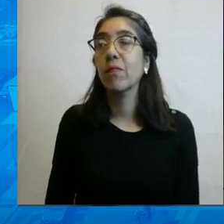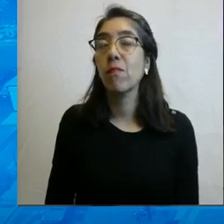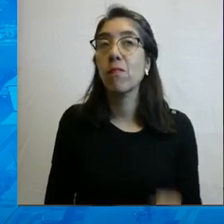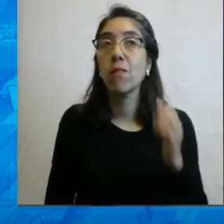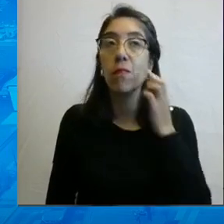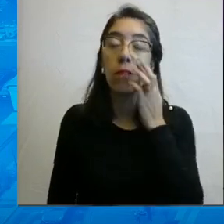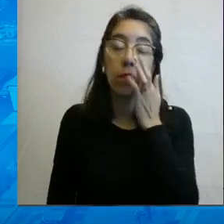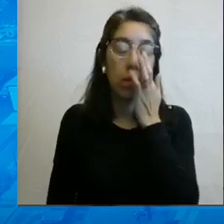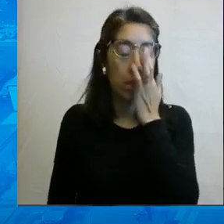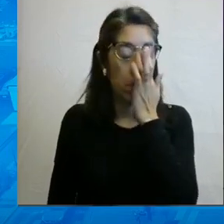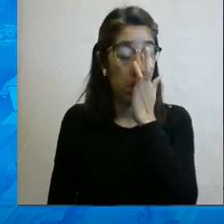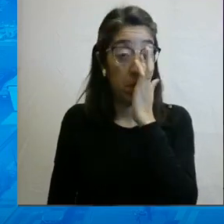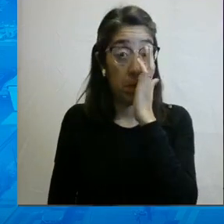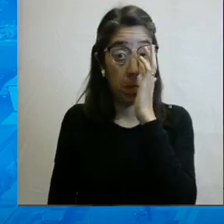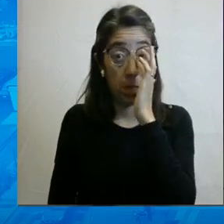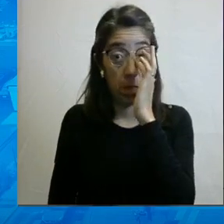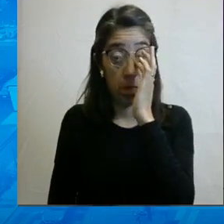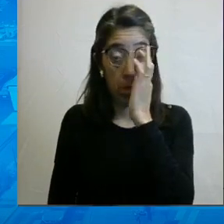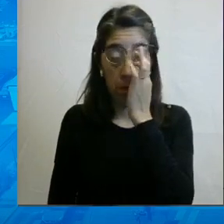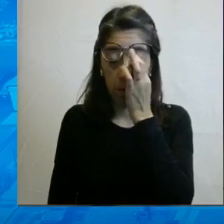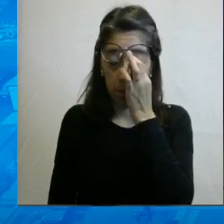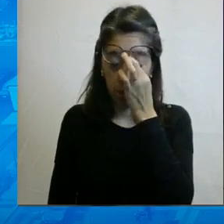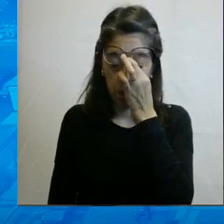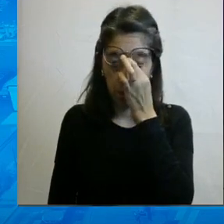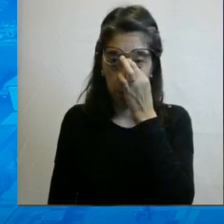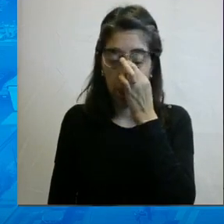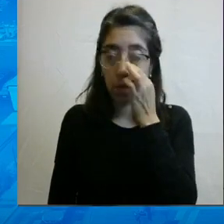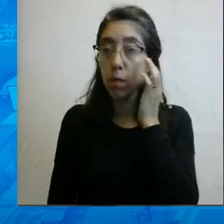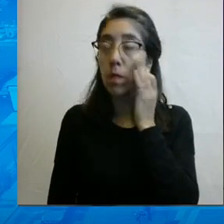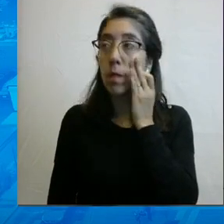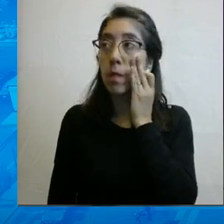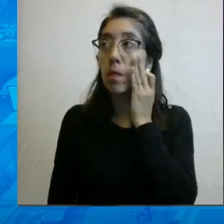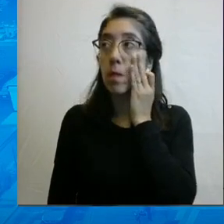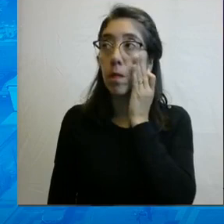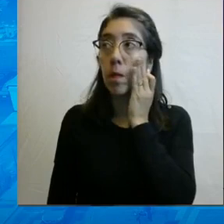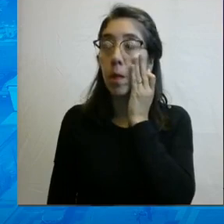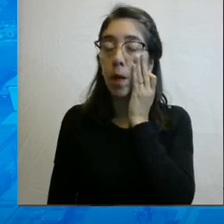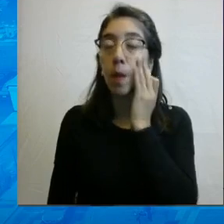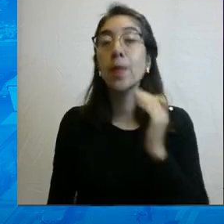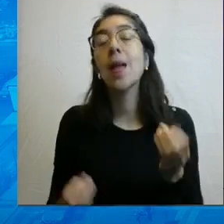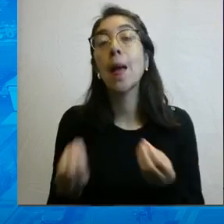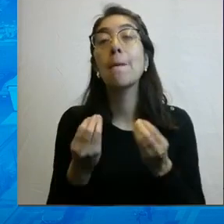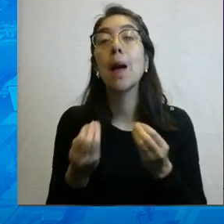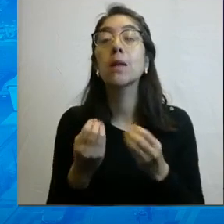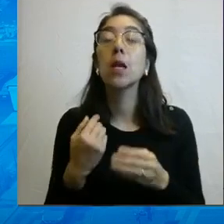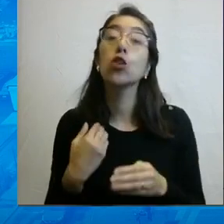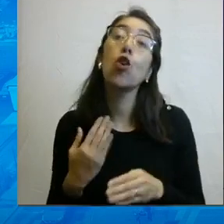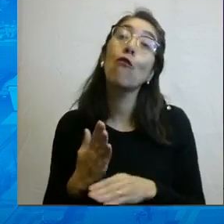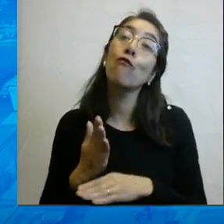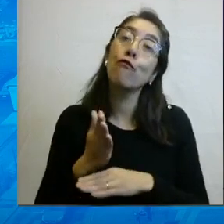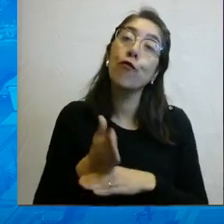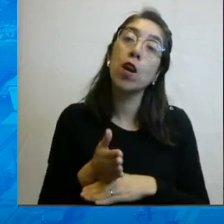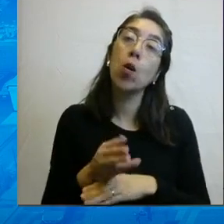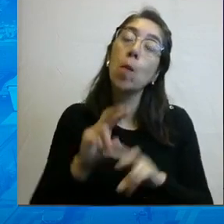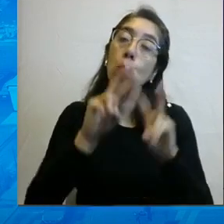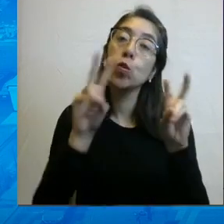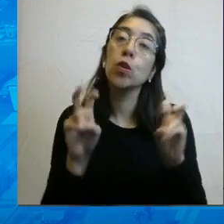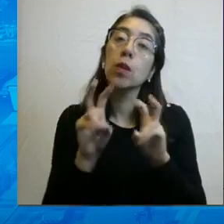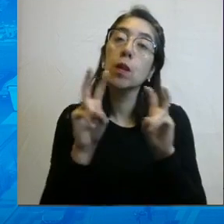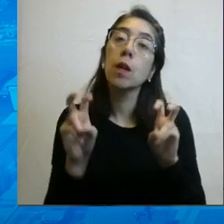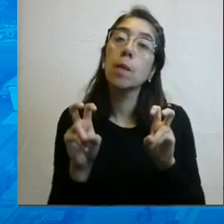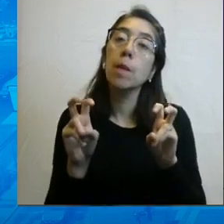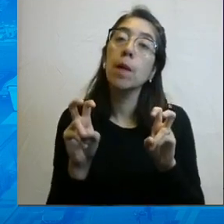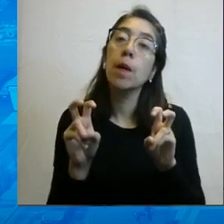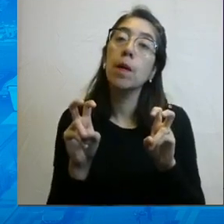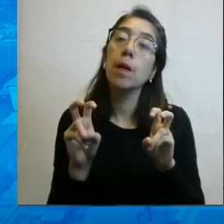Ya. Oh. Bien. Ya, mire, lo que pasa es que yo vengo por un tema sobre